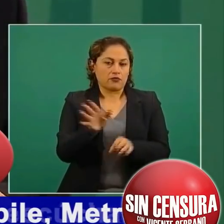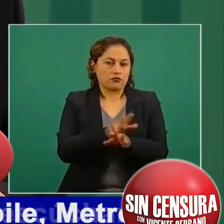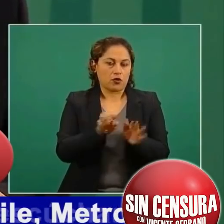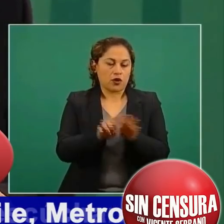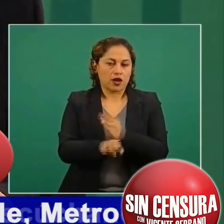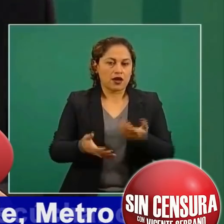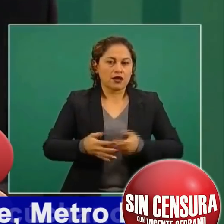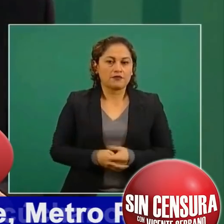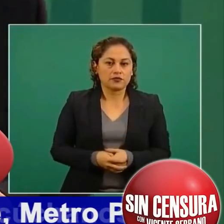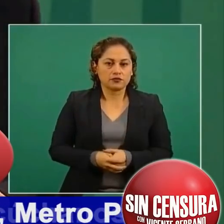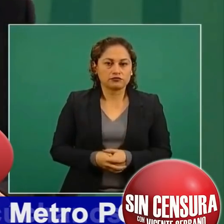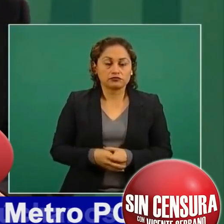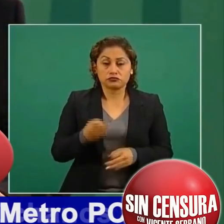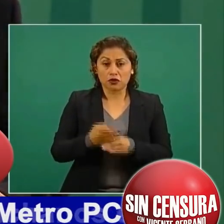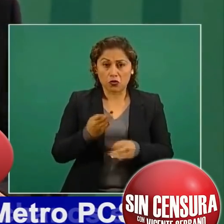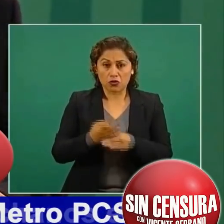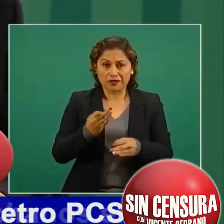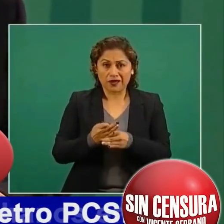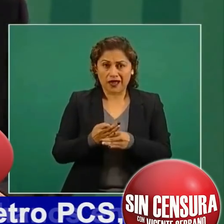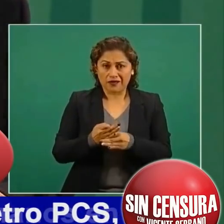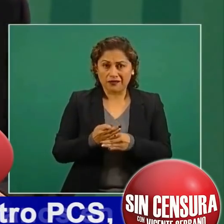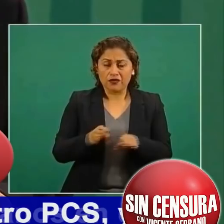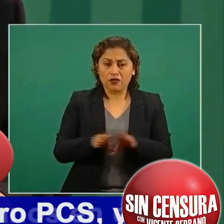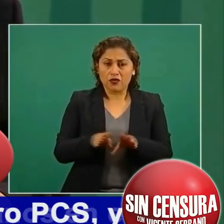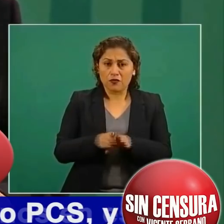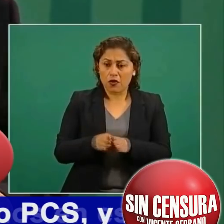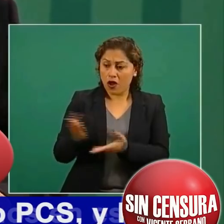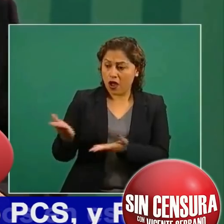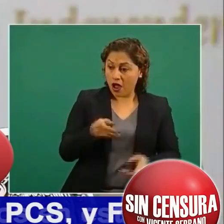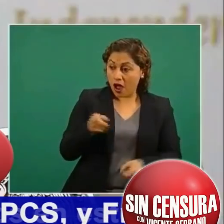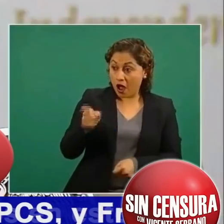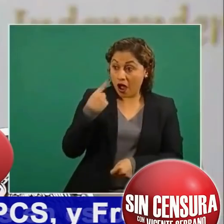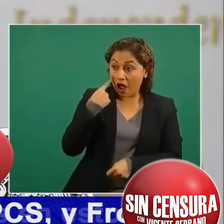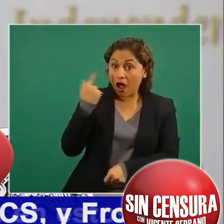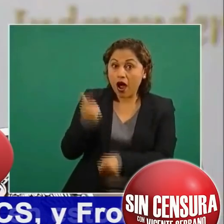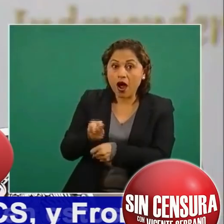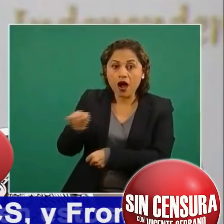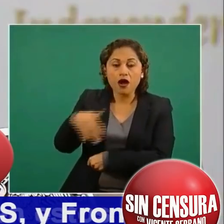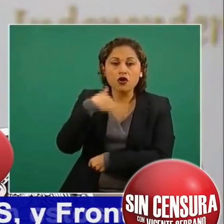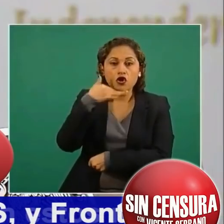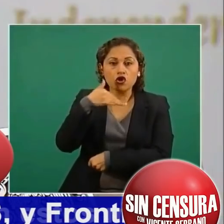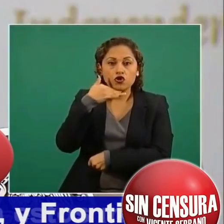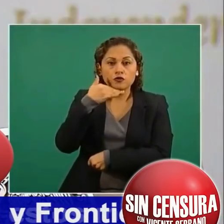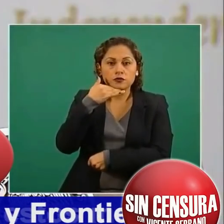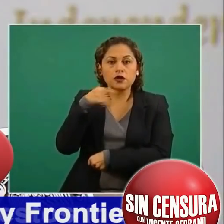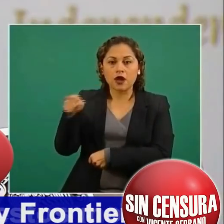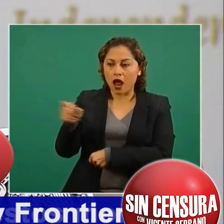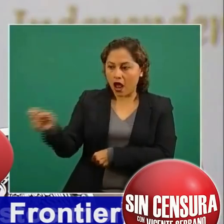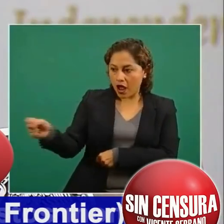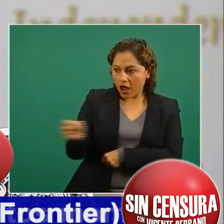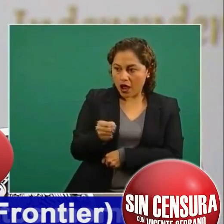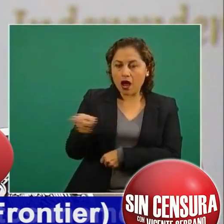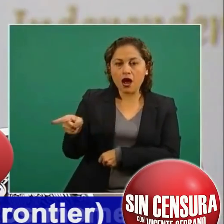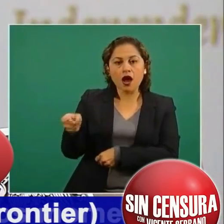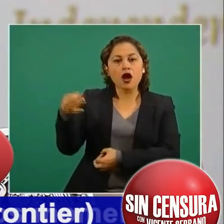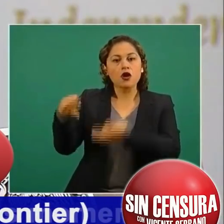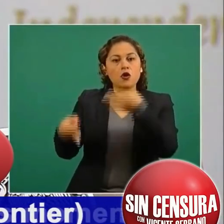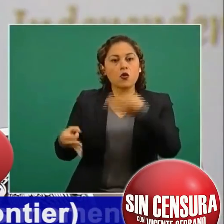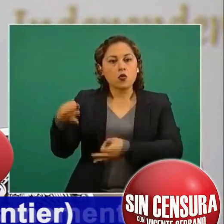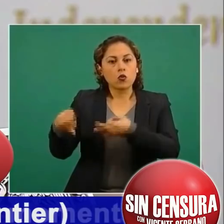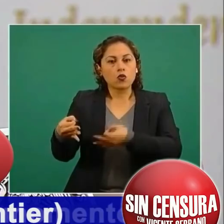se exhibe al corrupto, si hay un juicio público en contra del corrupto,